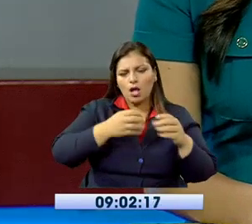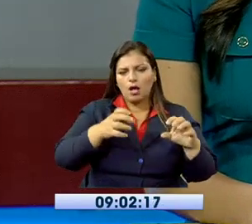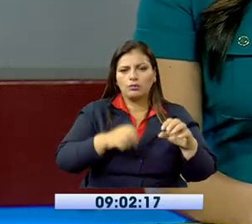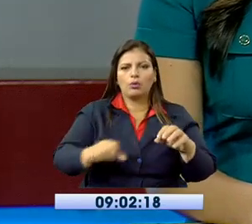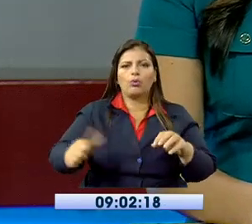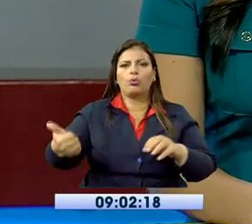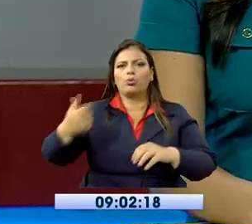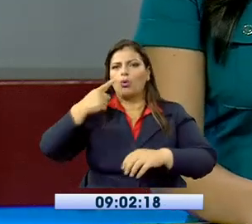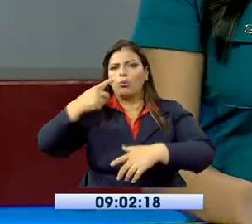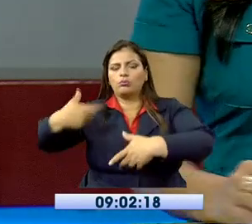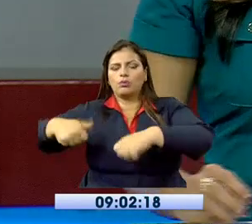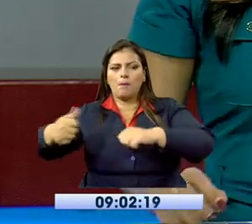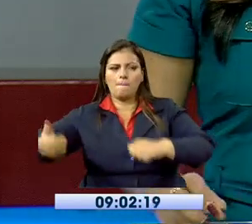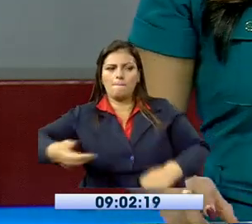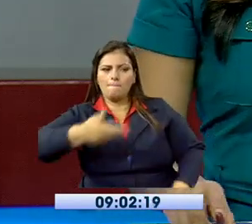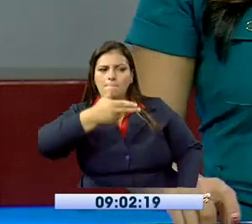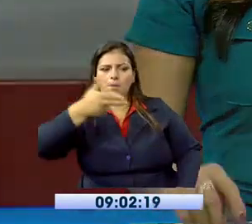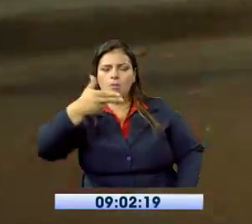dispararon.